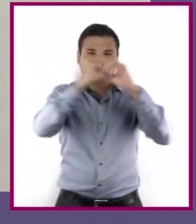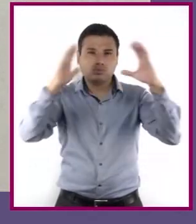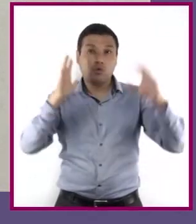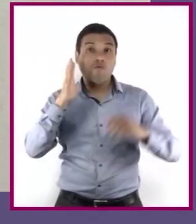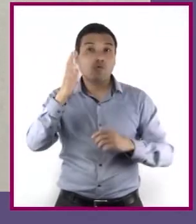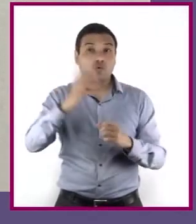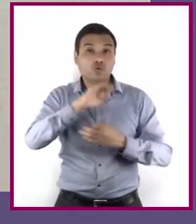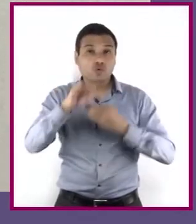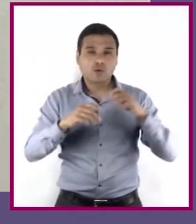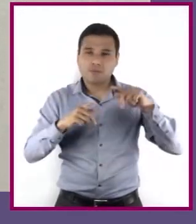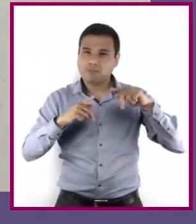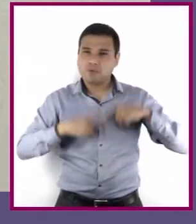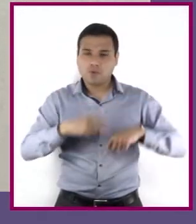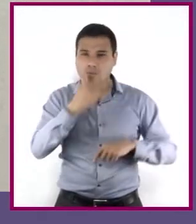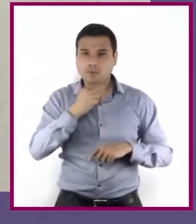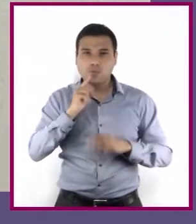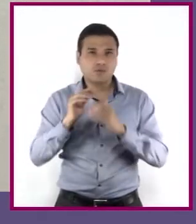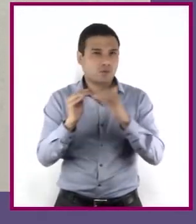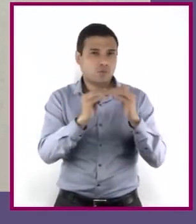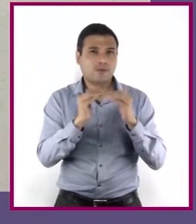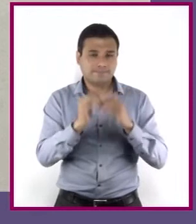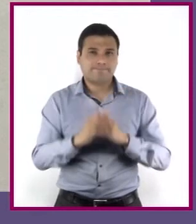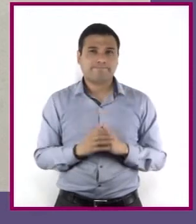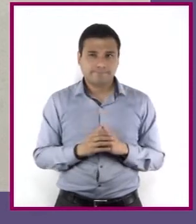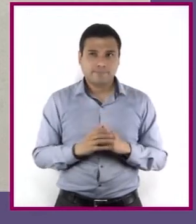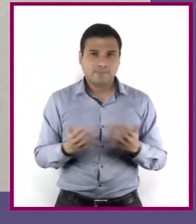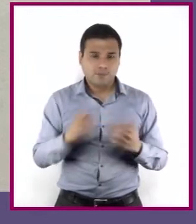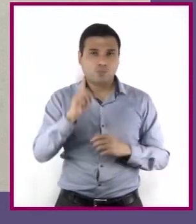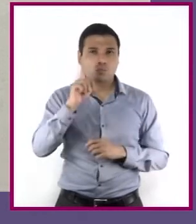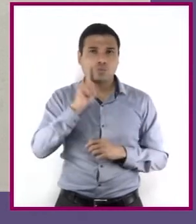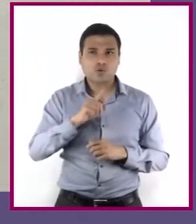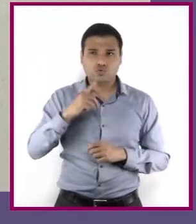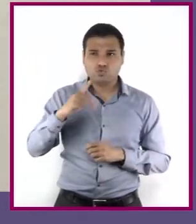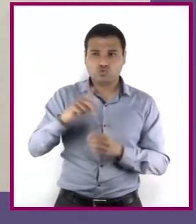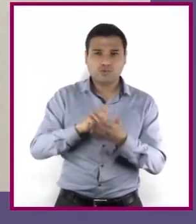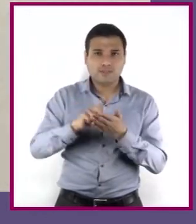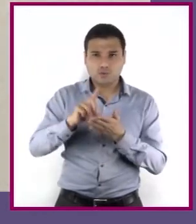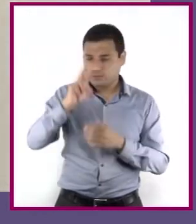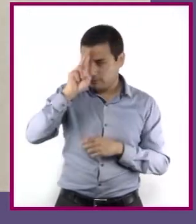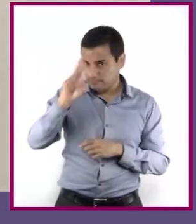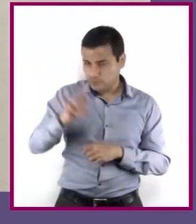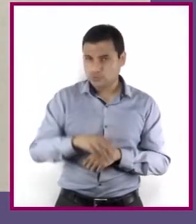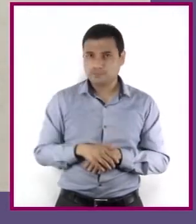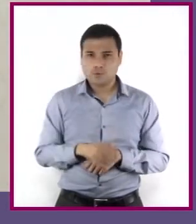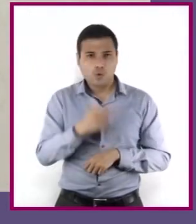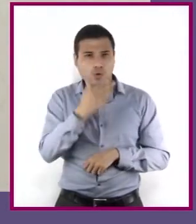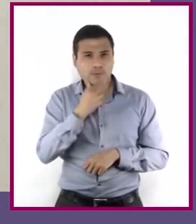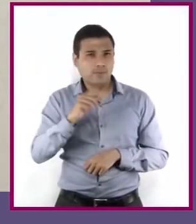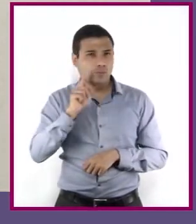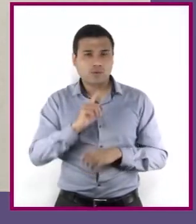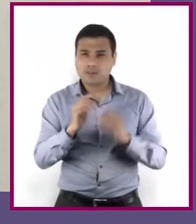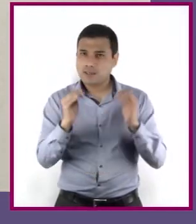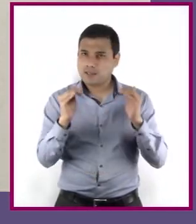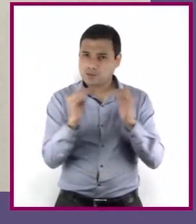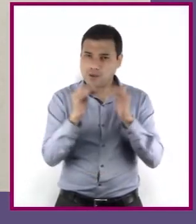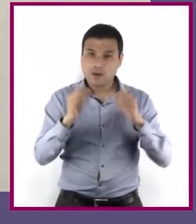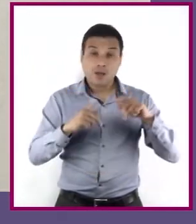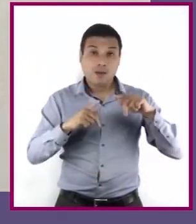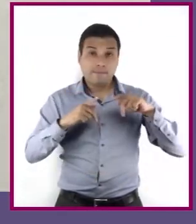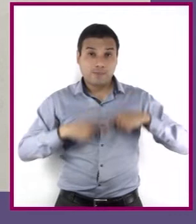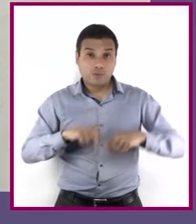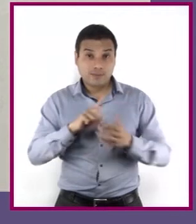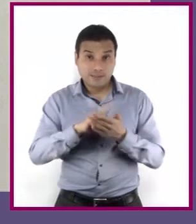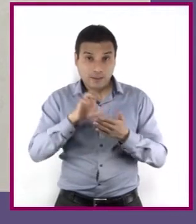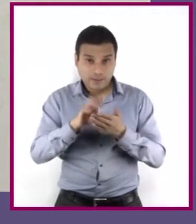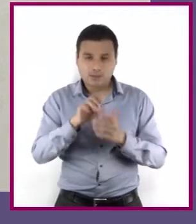seamos tratadas con igualdad, con los mismos derechos que los hombres o que las personas sin discapacidad.